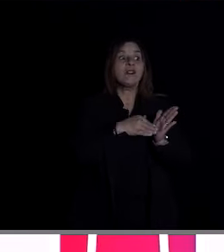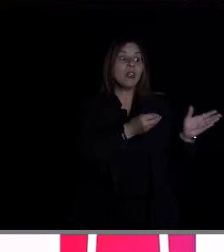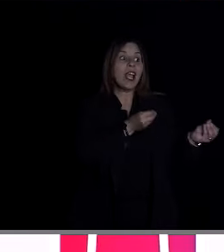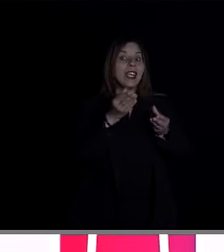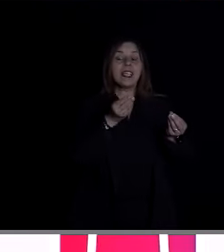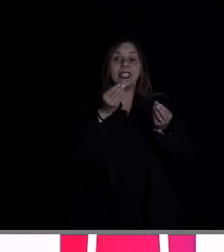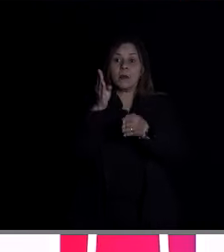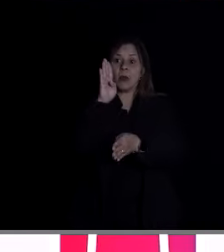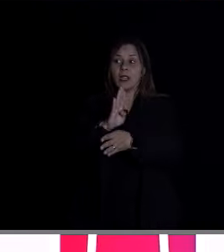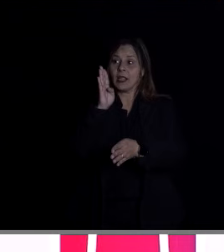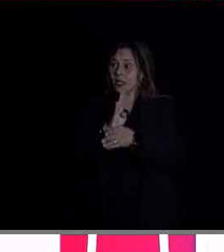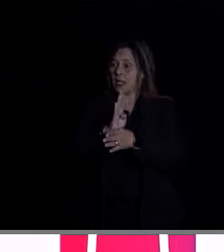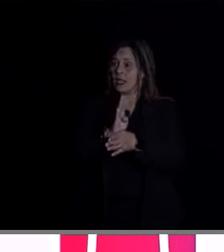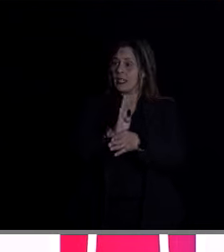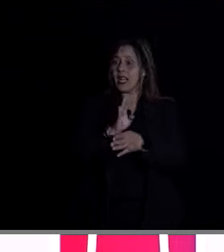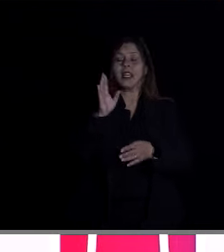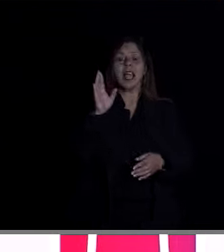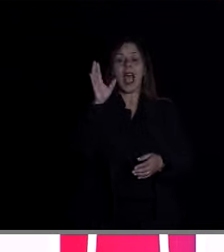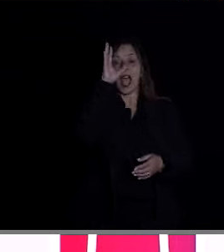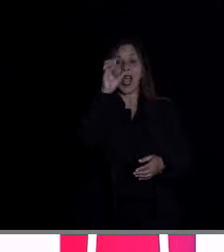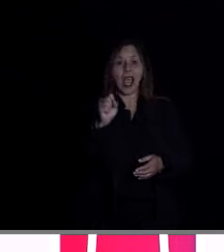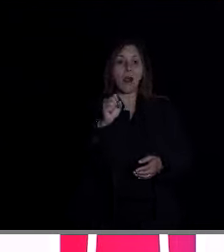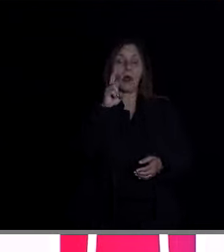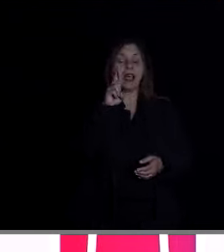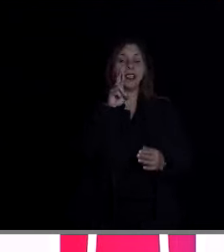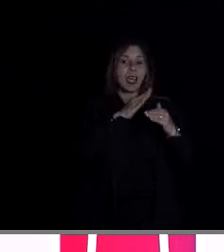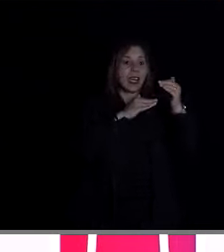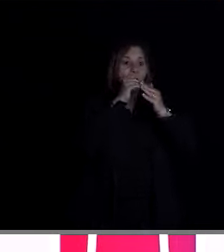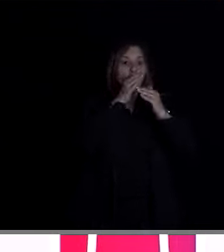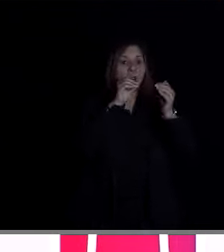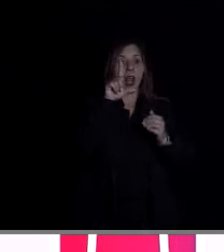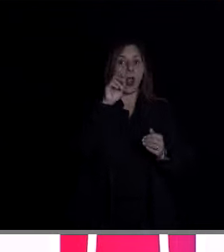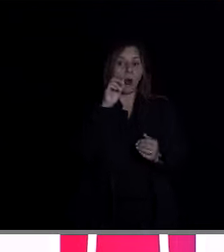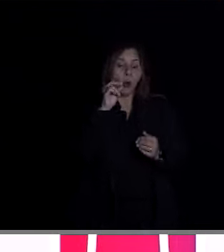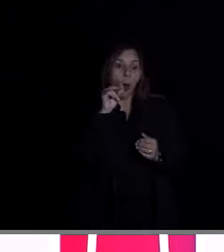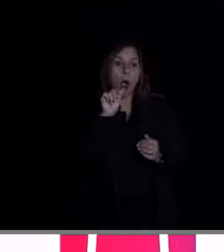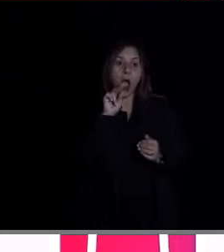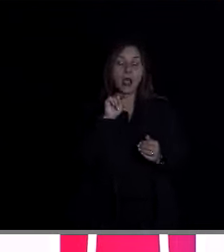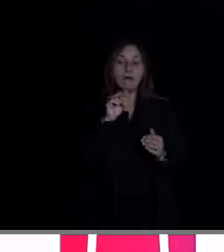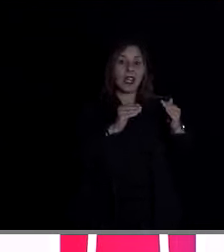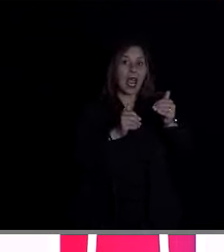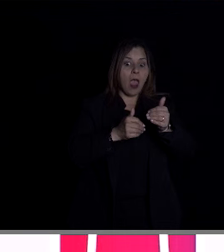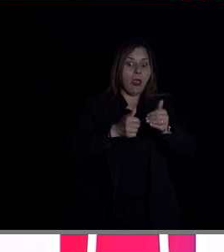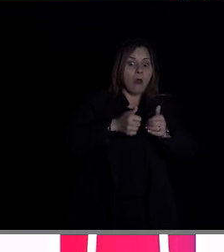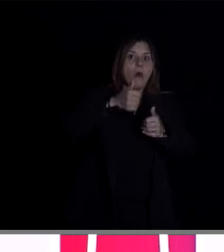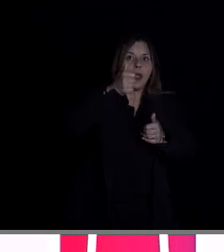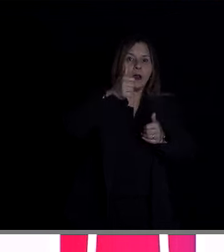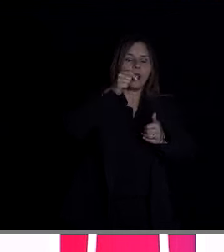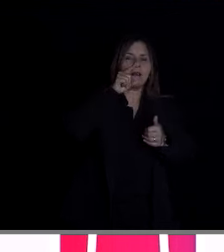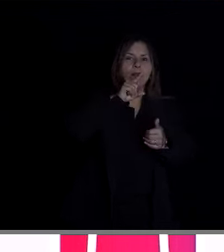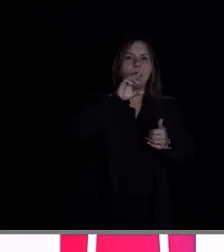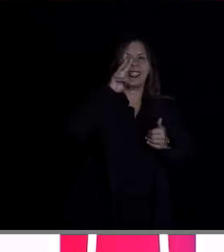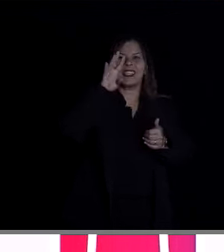65 negocios préstamos del Caguas Recovery Loan y COVID-19, que en total ascendieron a $767,000, lo